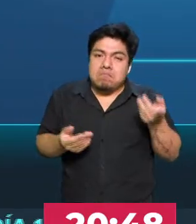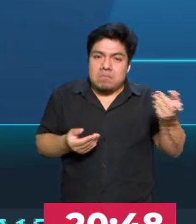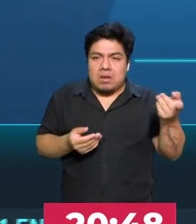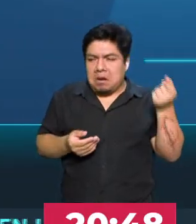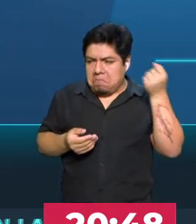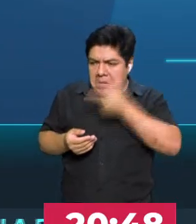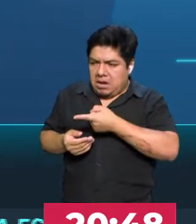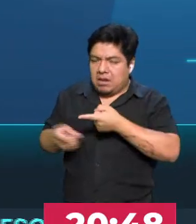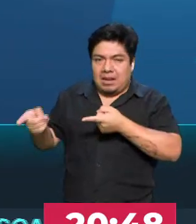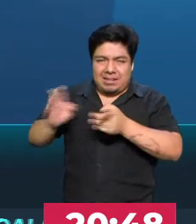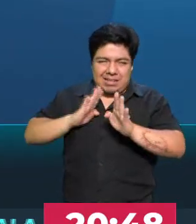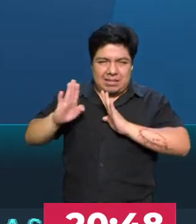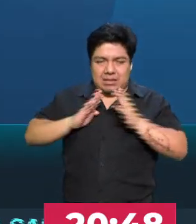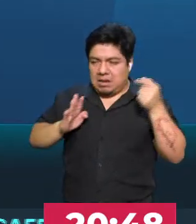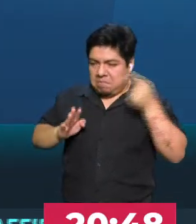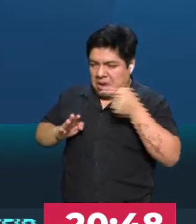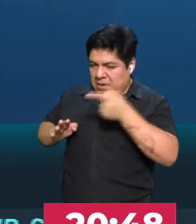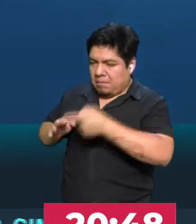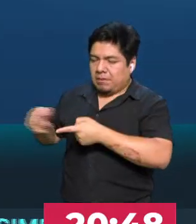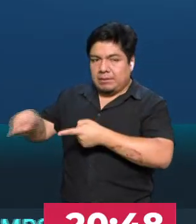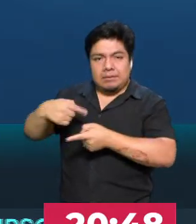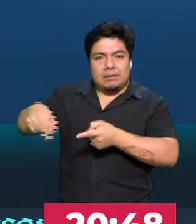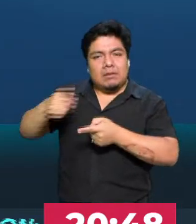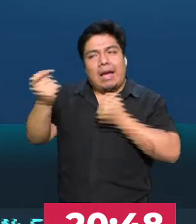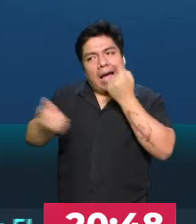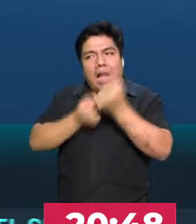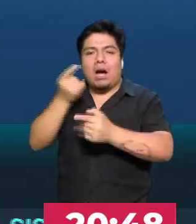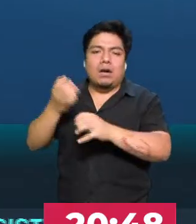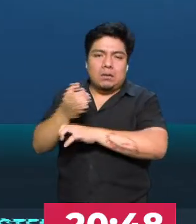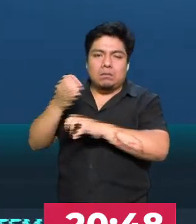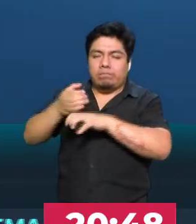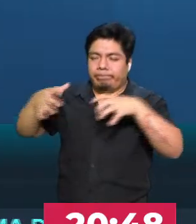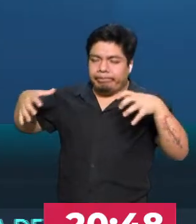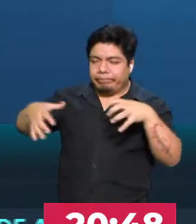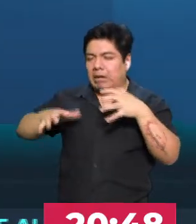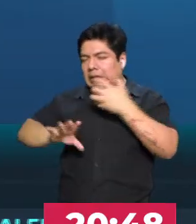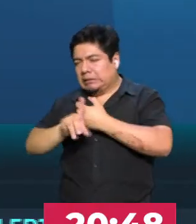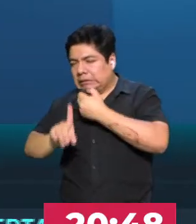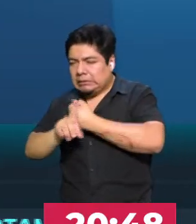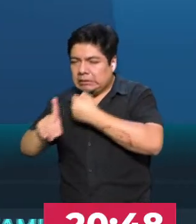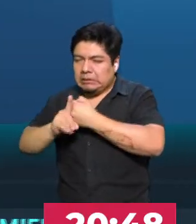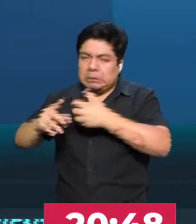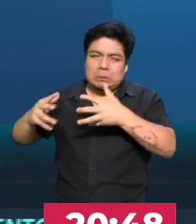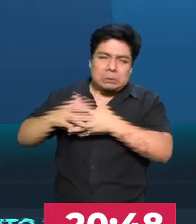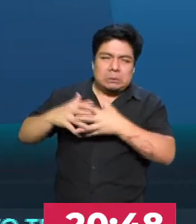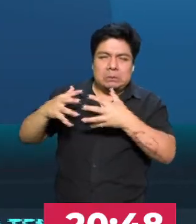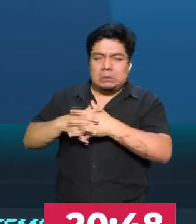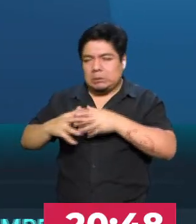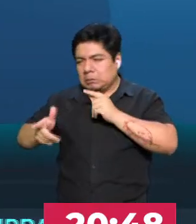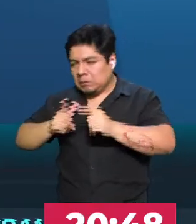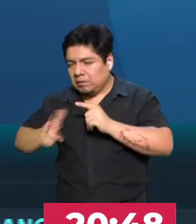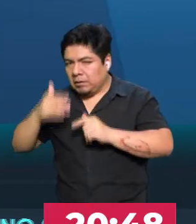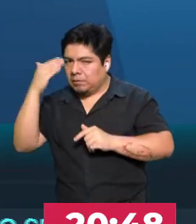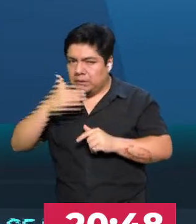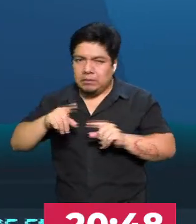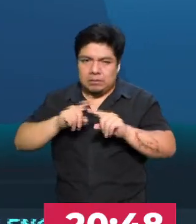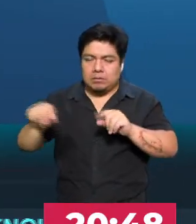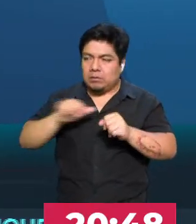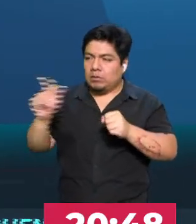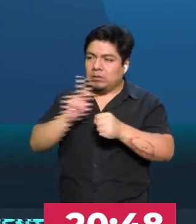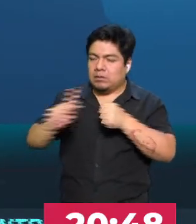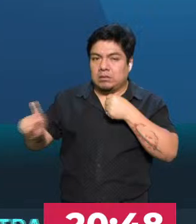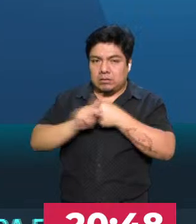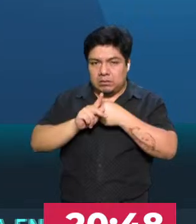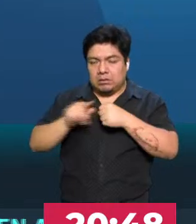mandatar a la Guardia Nacional movilizarse en algunos estados si hay disturbios, si hay un conflicto armado, evidentemente, de algún otro país